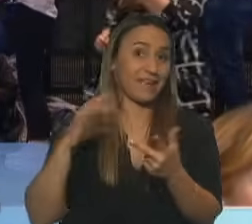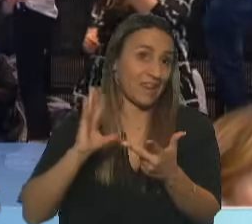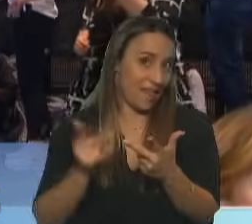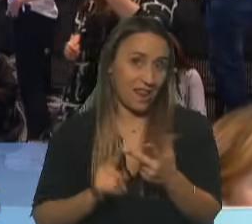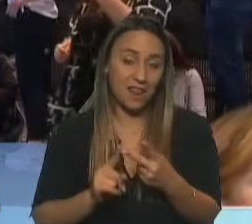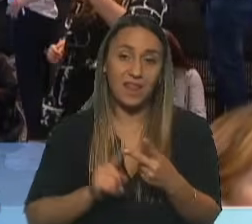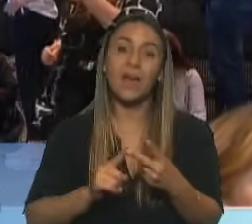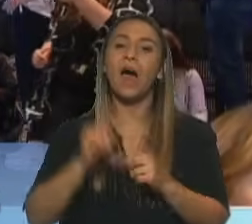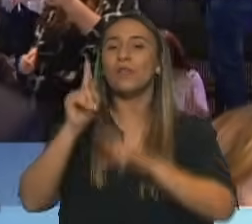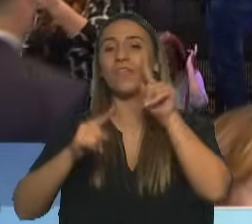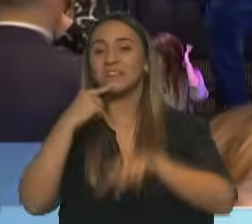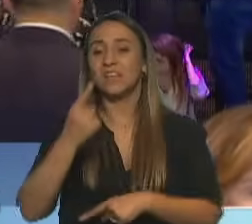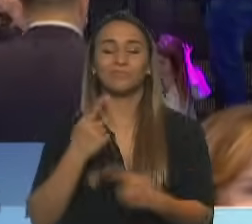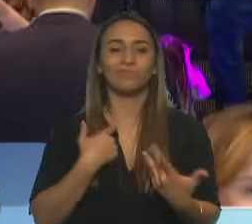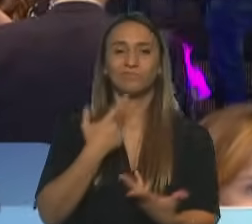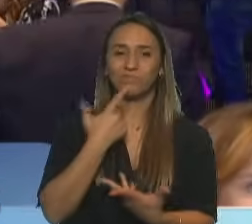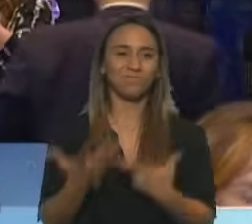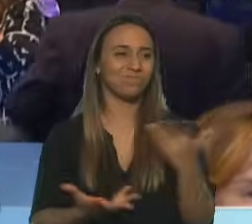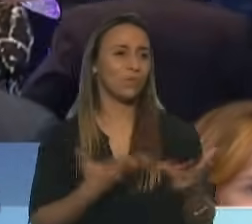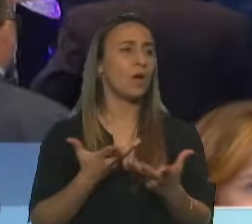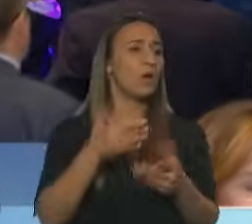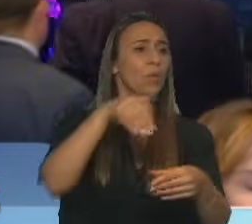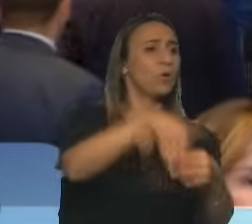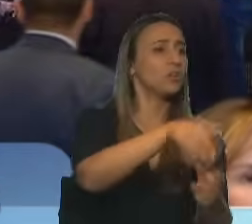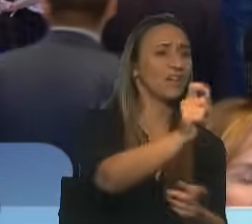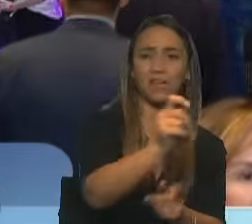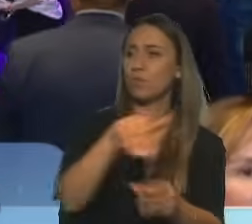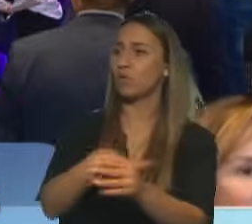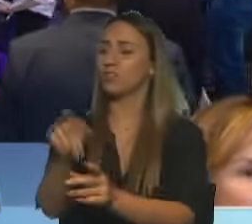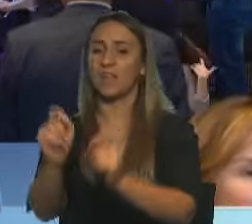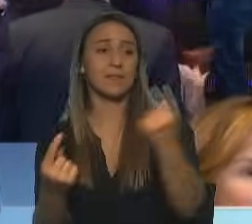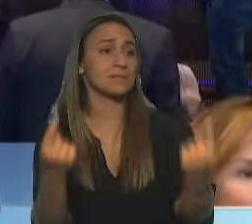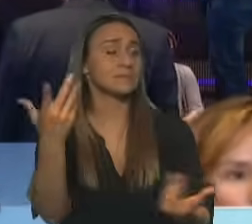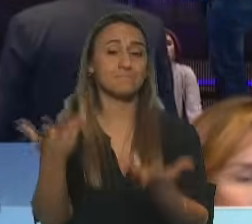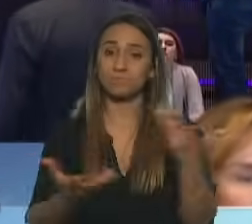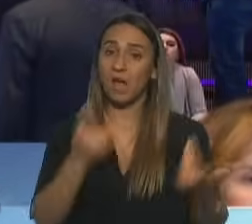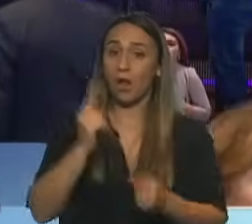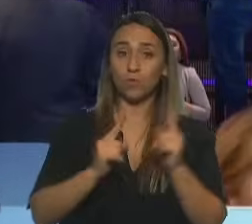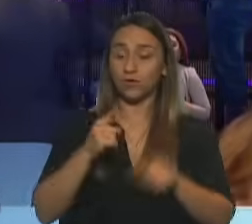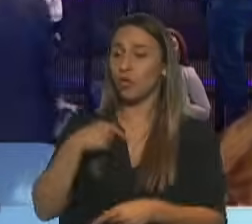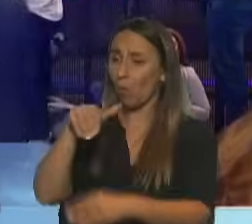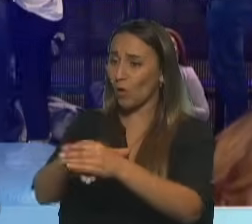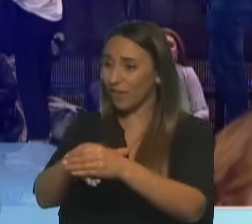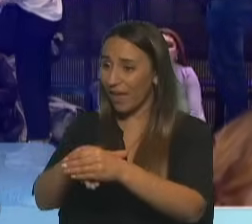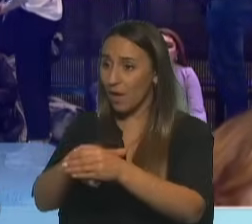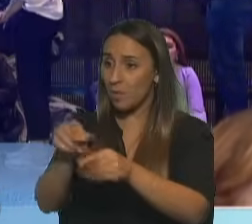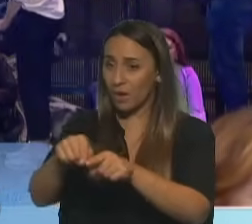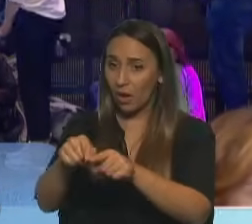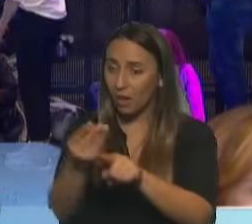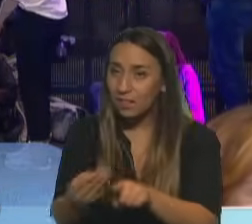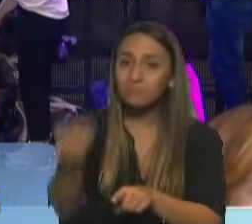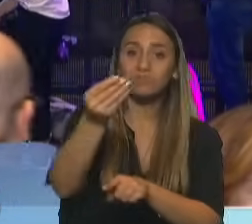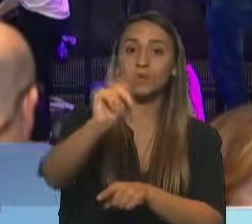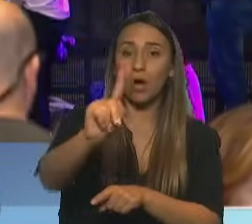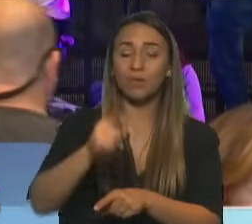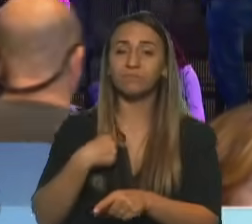los huérfanos, aquellos que en las elecciones generales votaron a alguno de los candidatos que no llegó a la segunda Sí. vuelta electoral. Bueno, ¿cuál